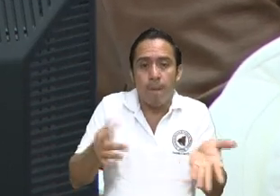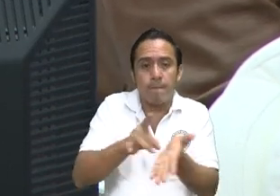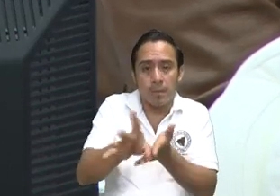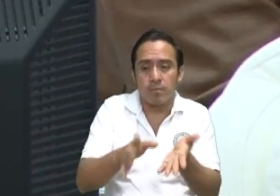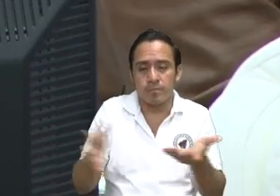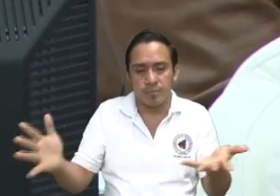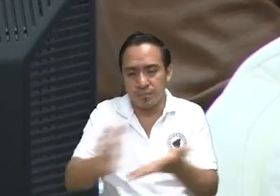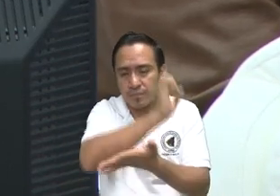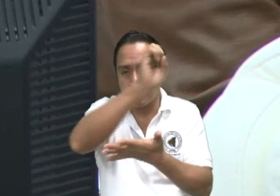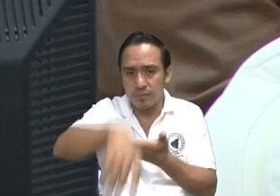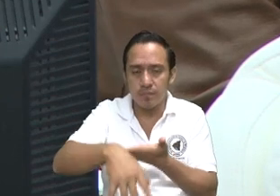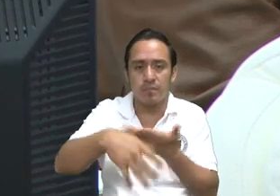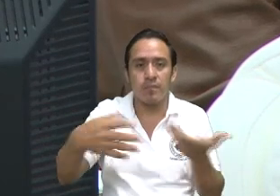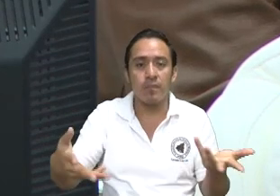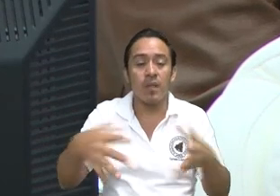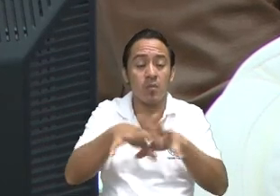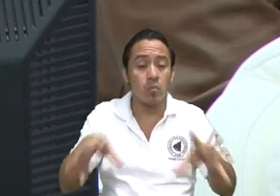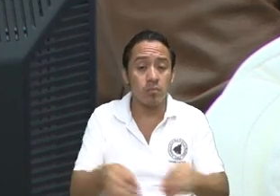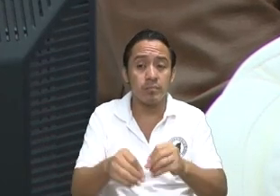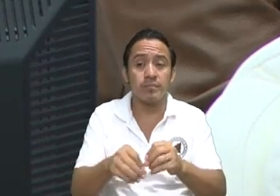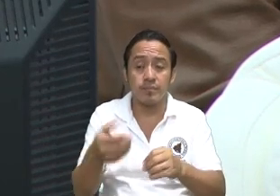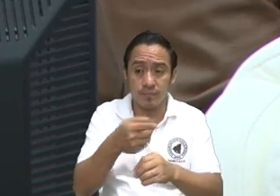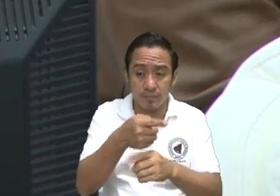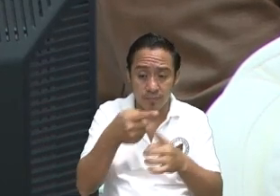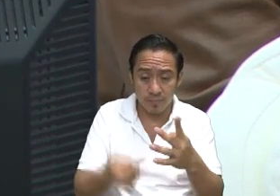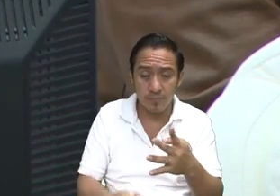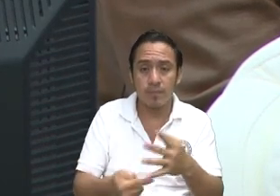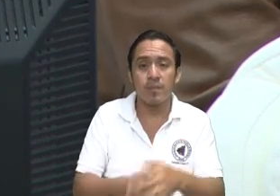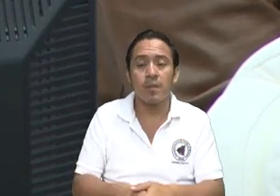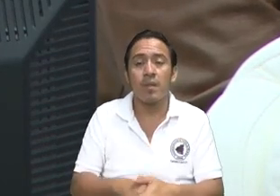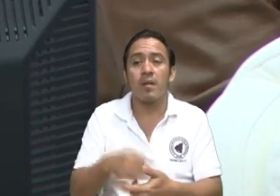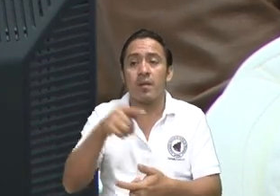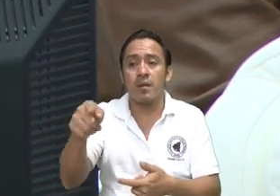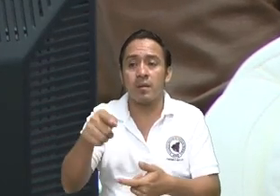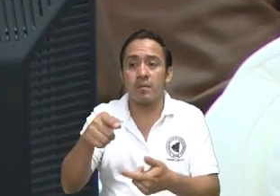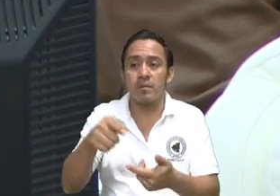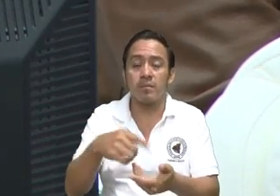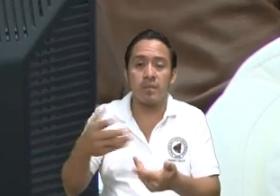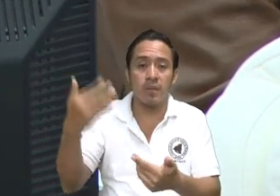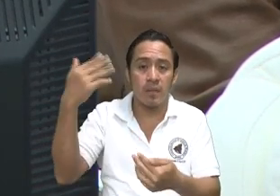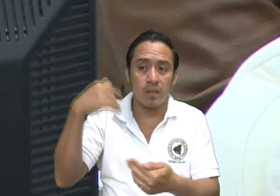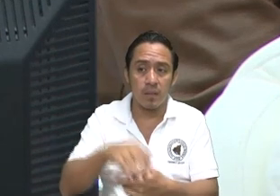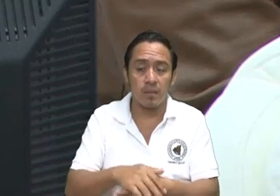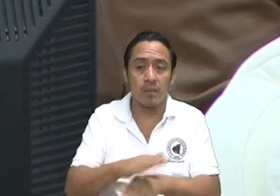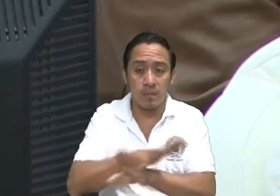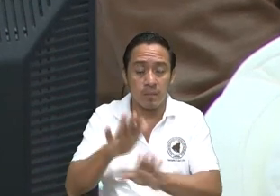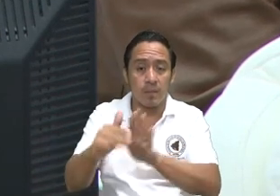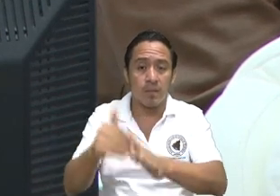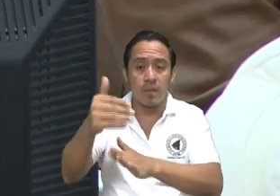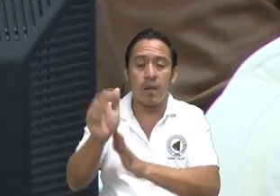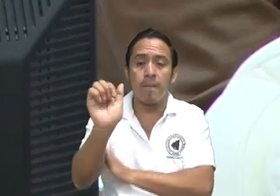la destrucción, y a todos ellos les cobijó la amnistía que se decretó